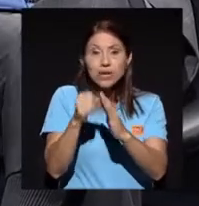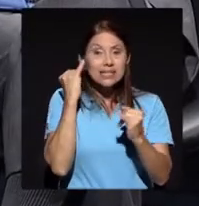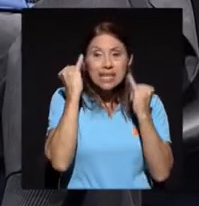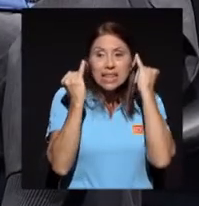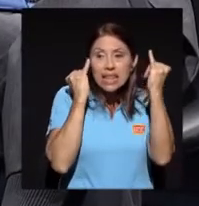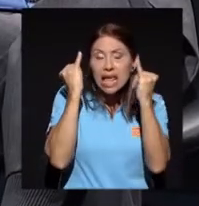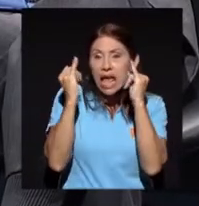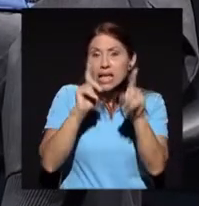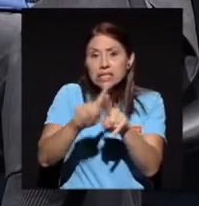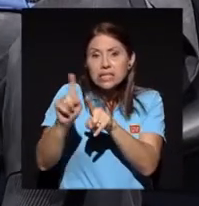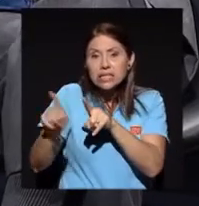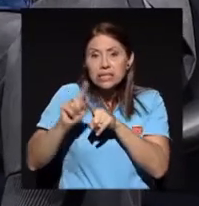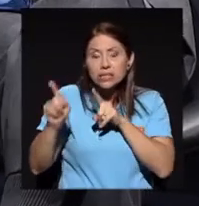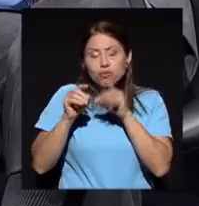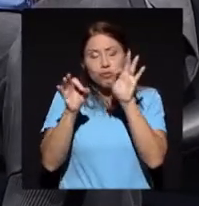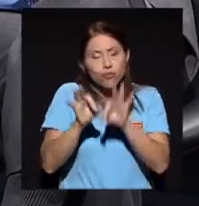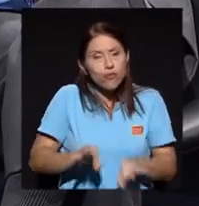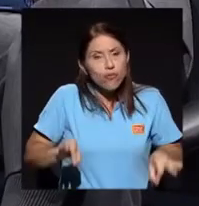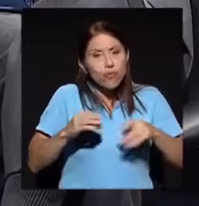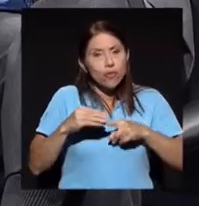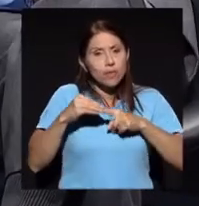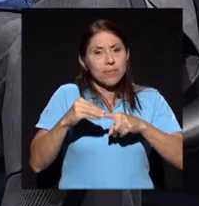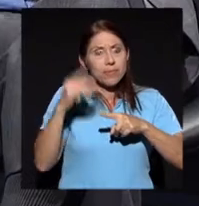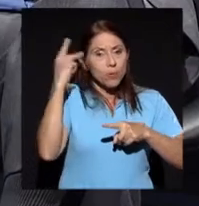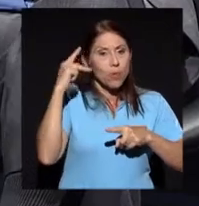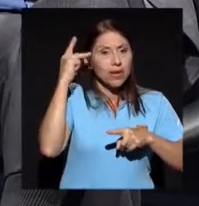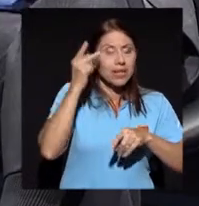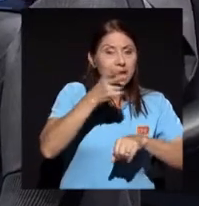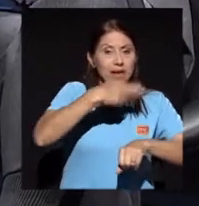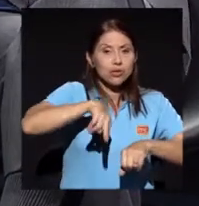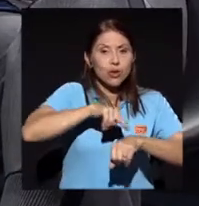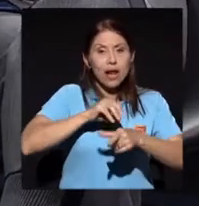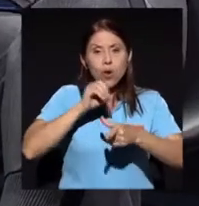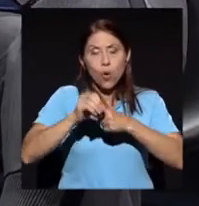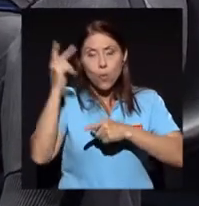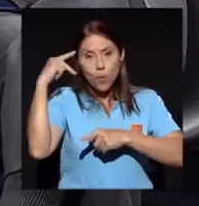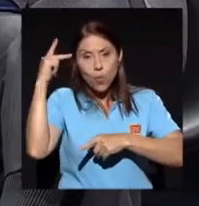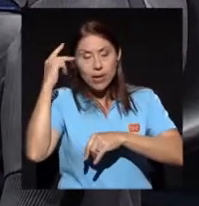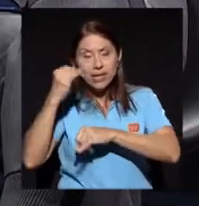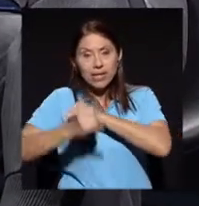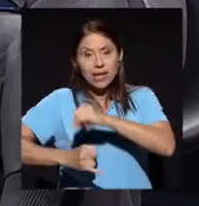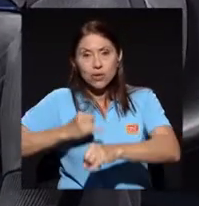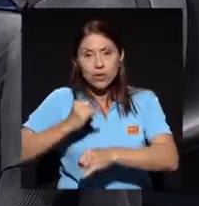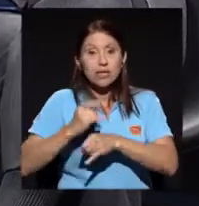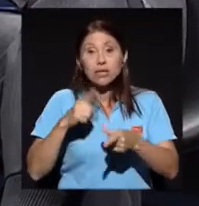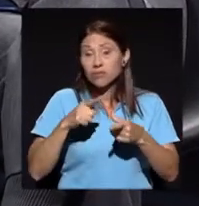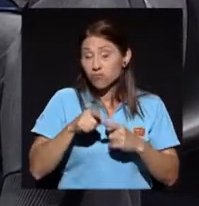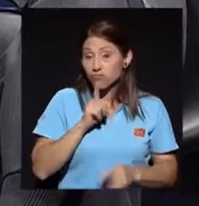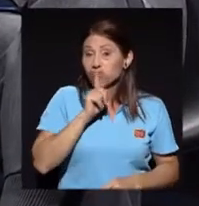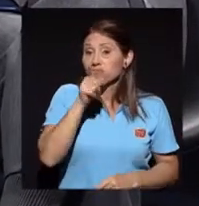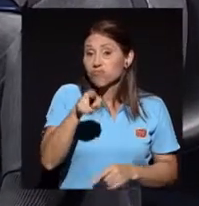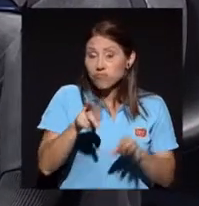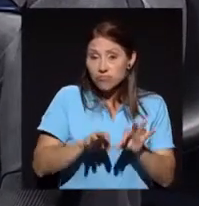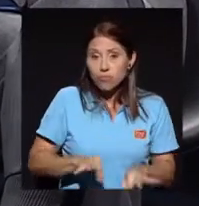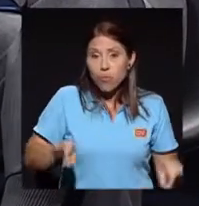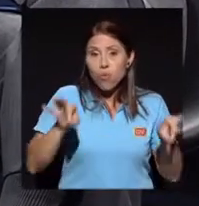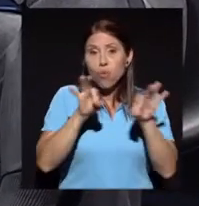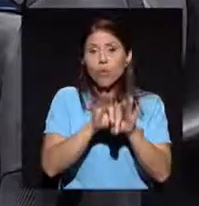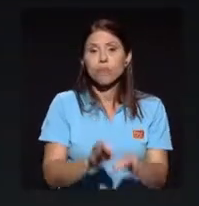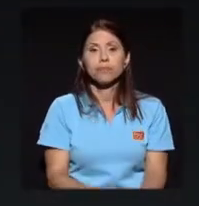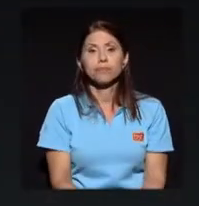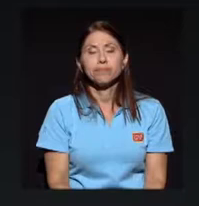sea la política nacional o la política internacional así que es otro aspecto al que yo le veo importancia real